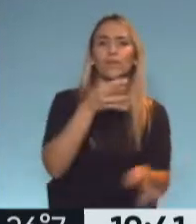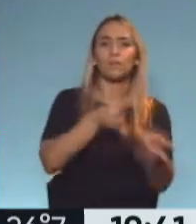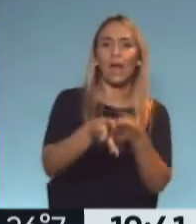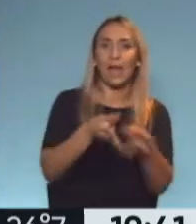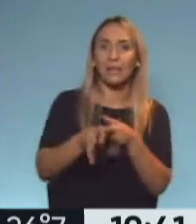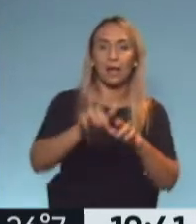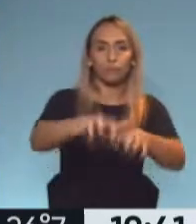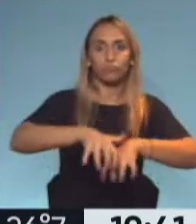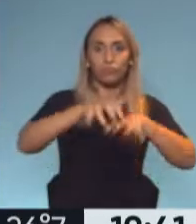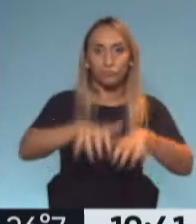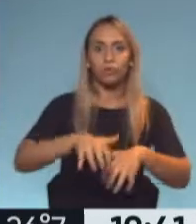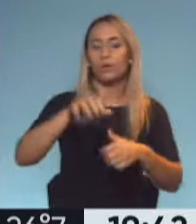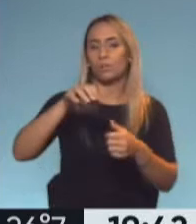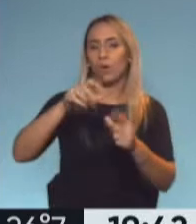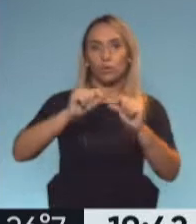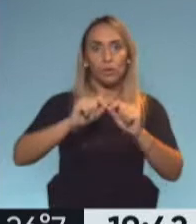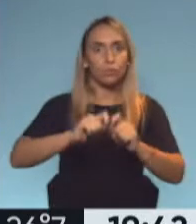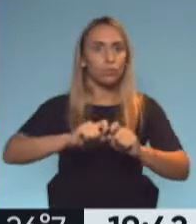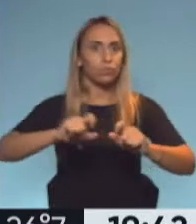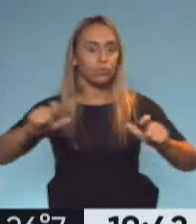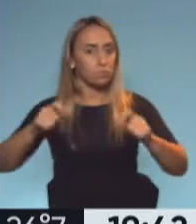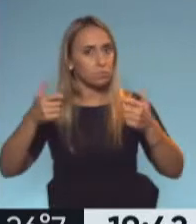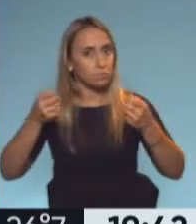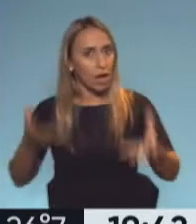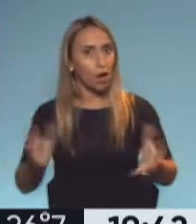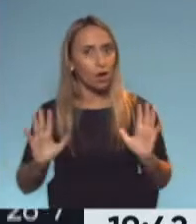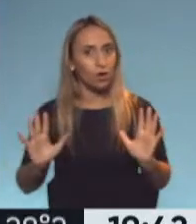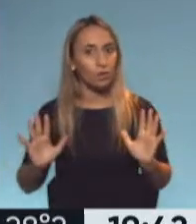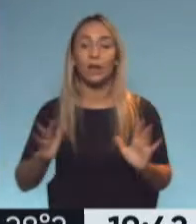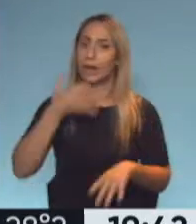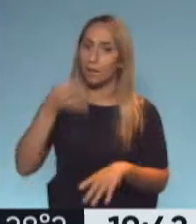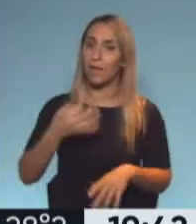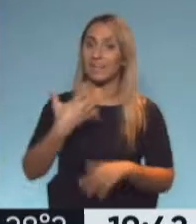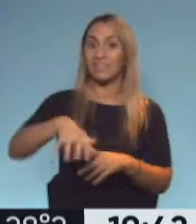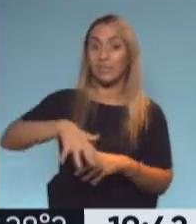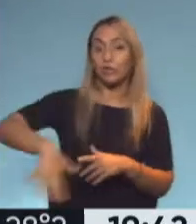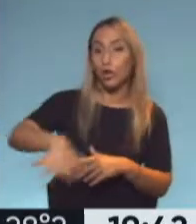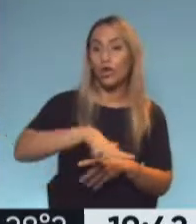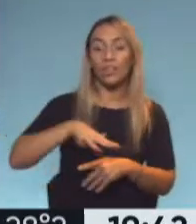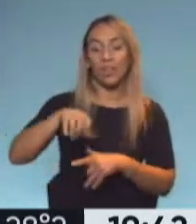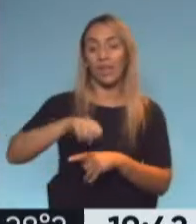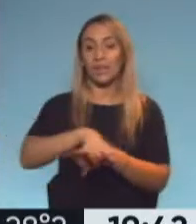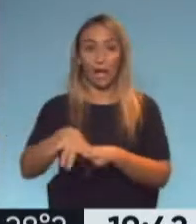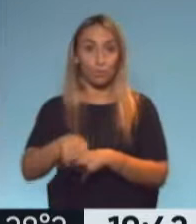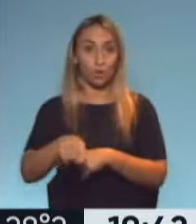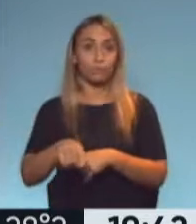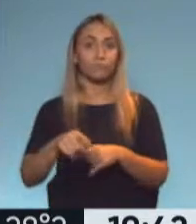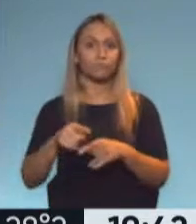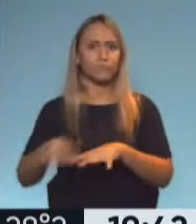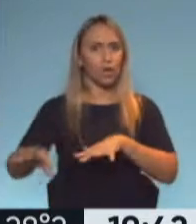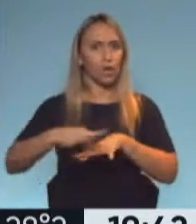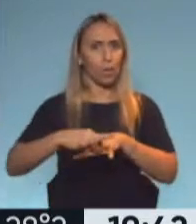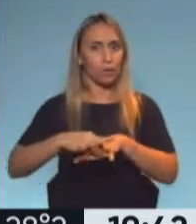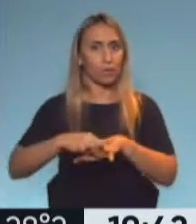expectativas, son todos números realmente positivos. La verdad es que el sector agropecuario, el compromiso del